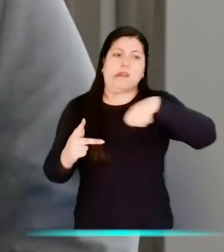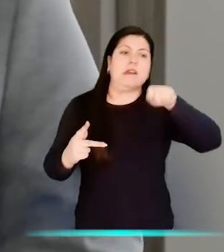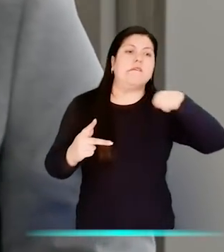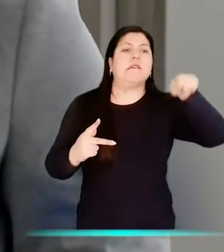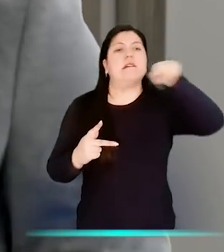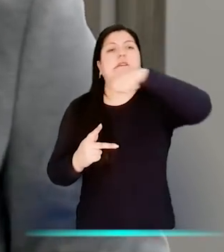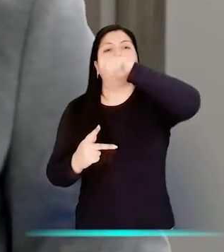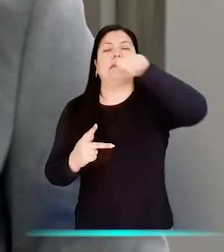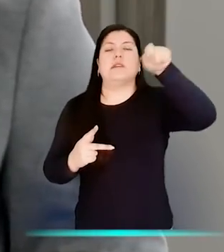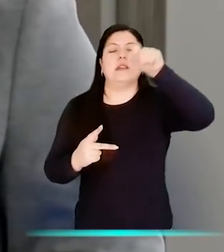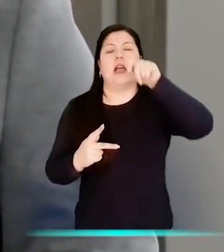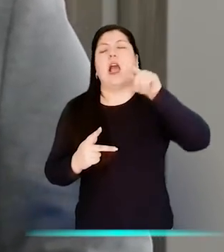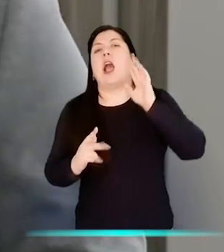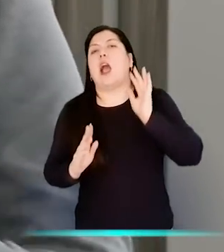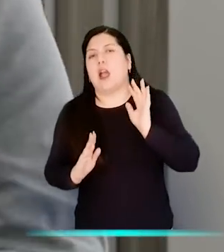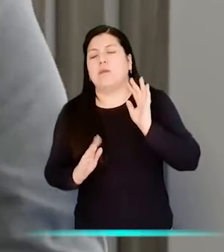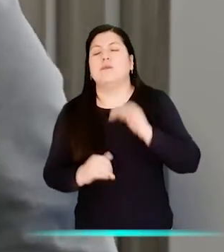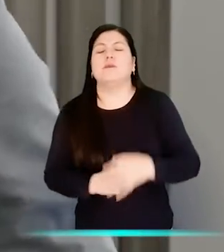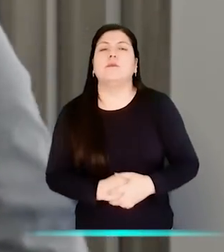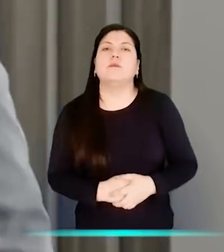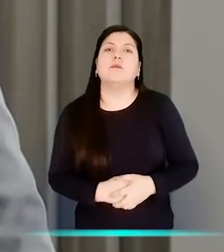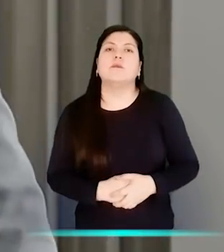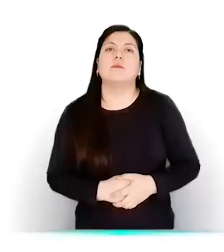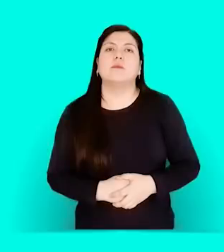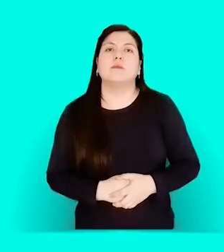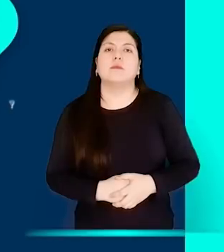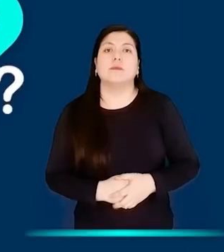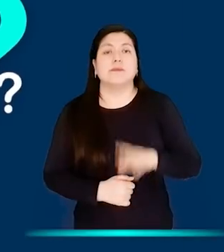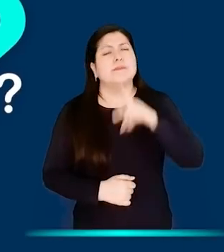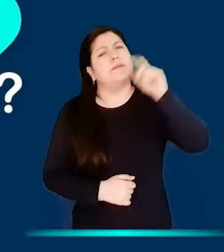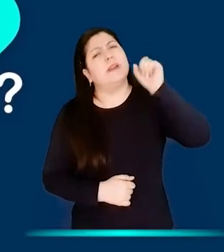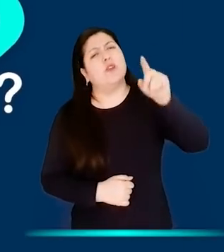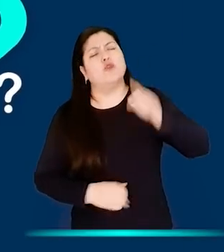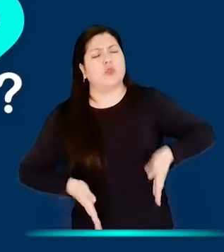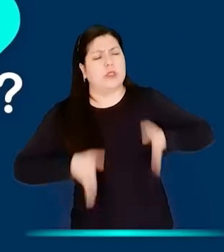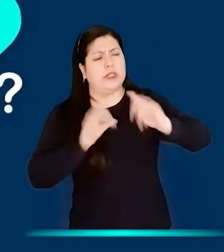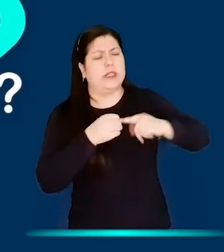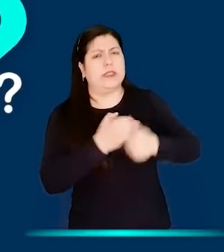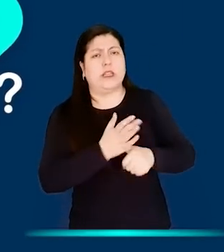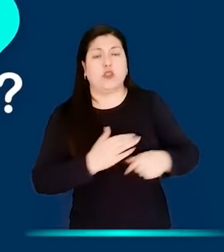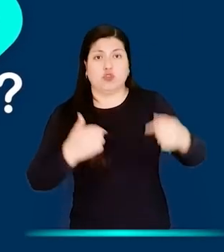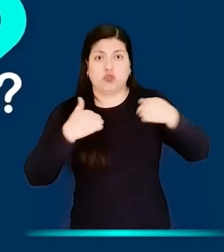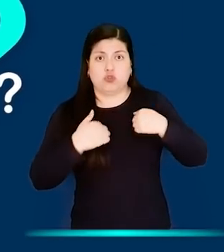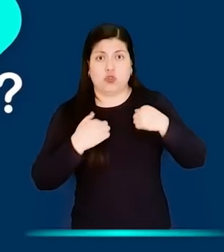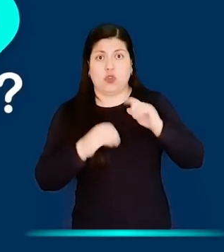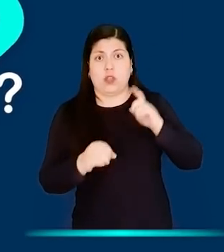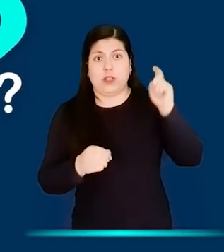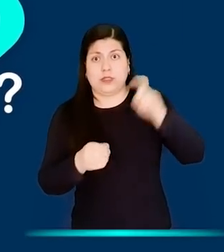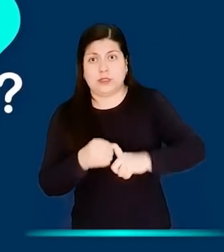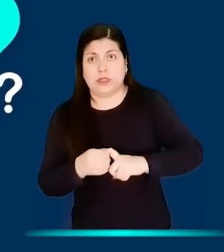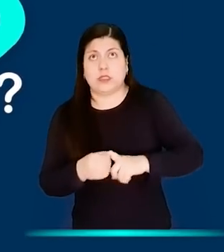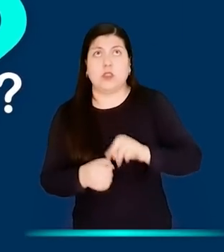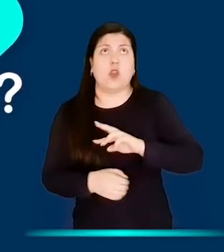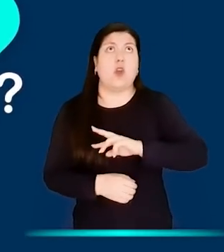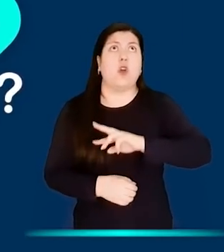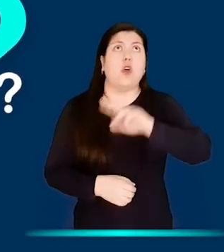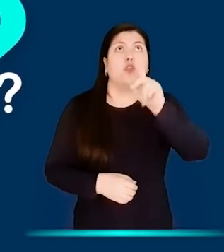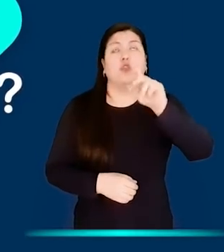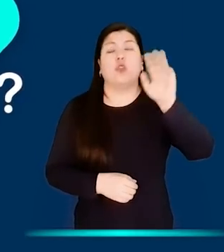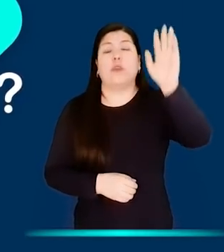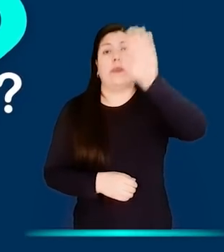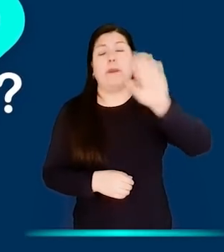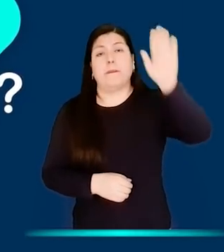fuera de cualquiera de los candidatos o listas que están en la disputa electoral. Yo quiero preguntarle a la registraduría si yo estoy inscrita en